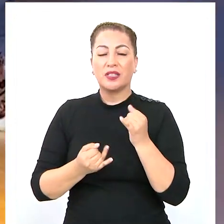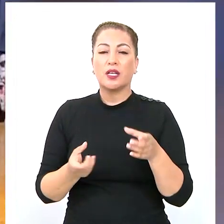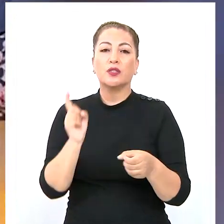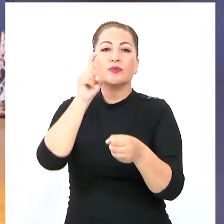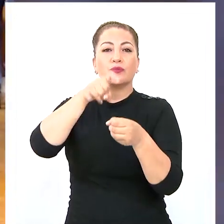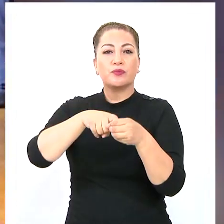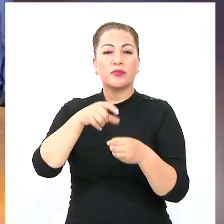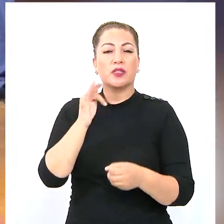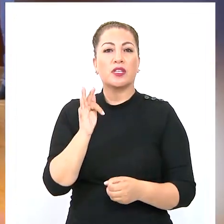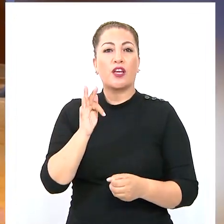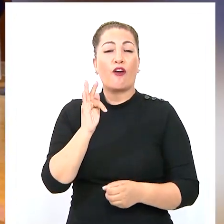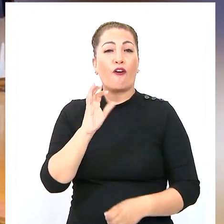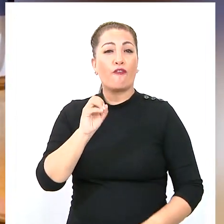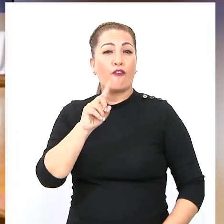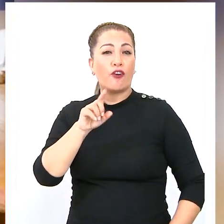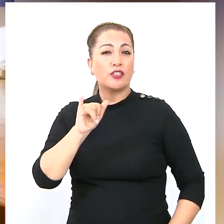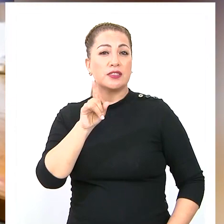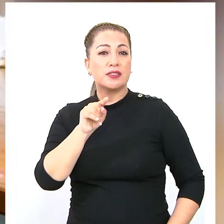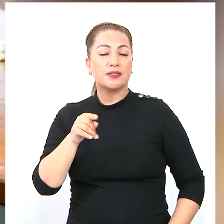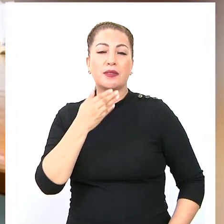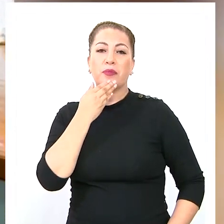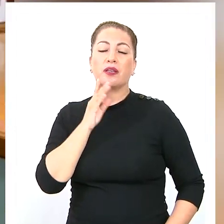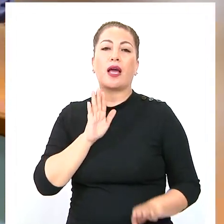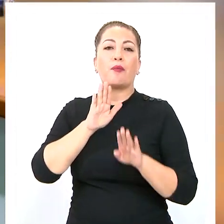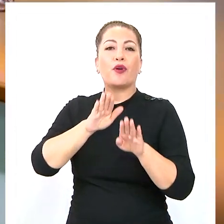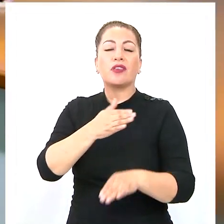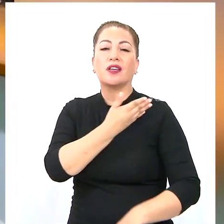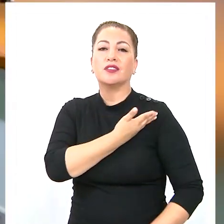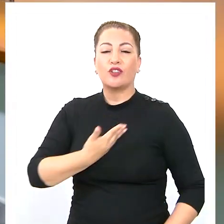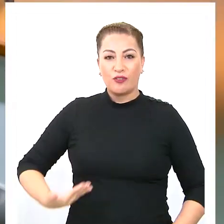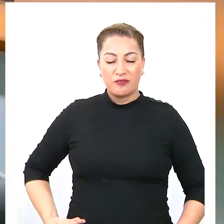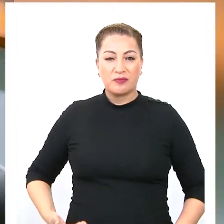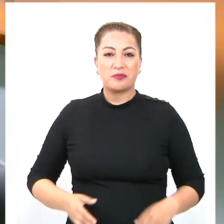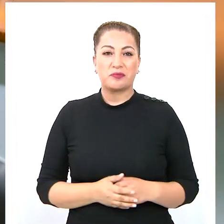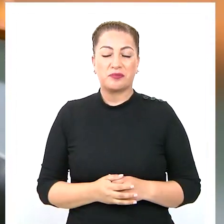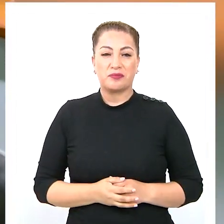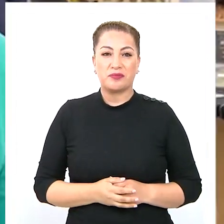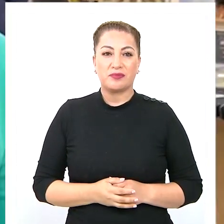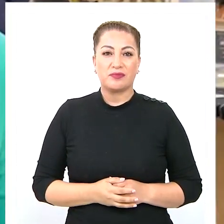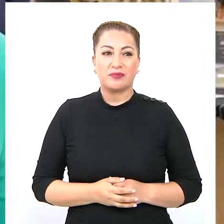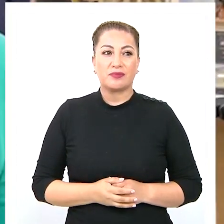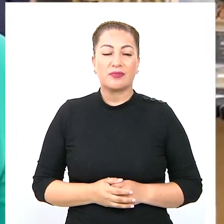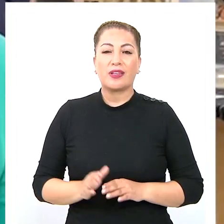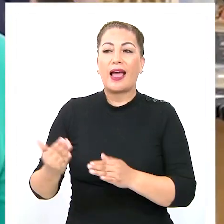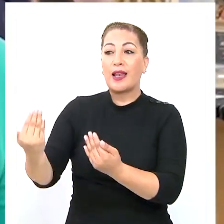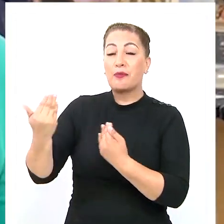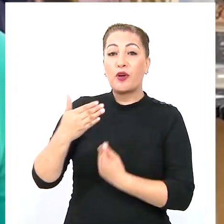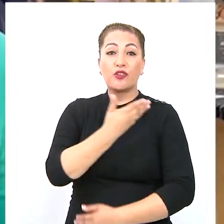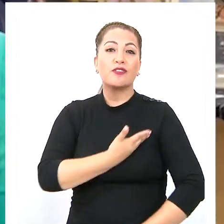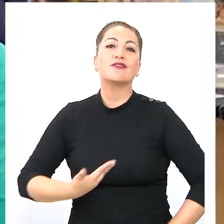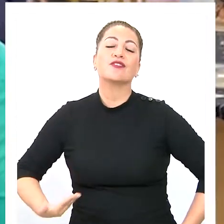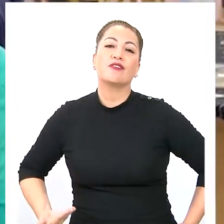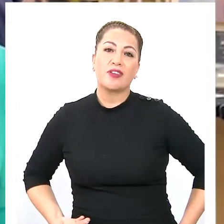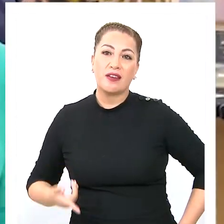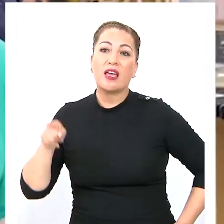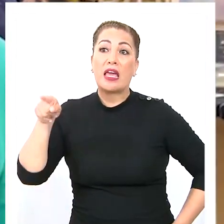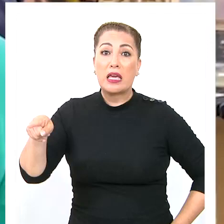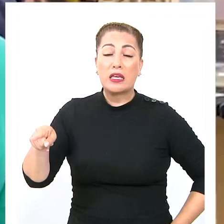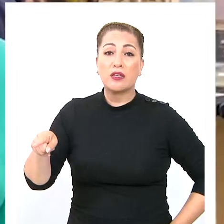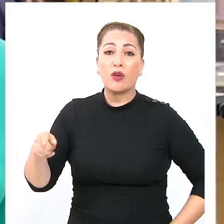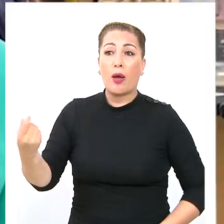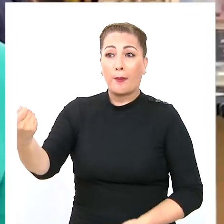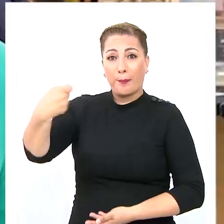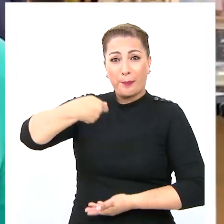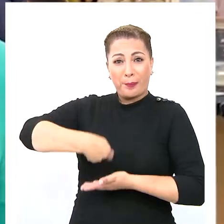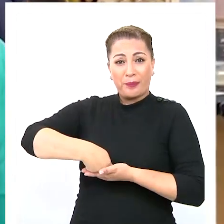FOSIS y financiado por el gobierno regional. Este programa lo logramos ejecutar gracias a la colaboración del gobierno regional, puesto que ellos nos entregaron el